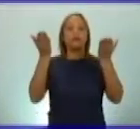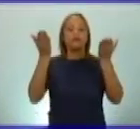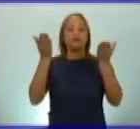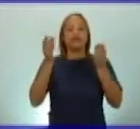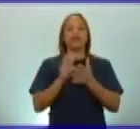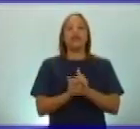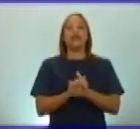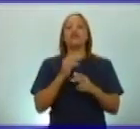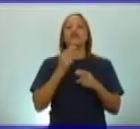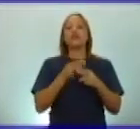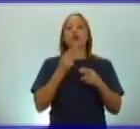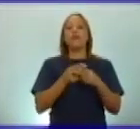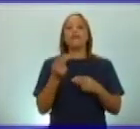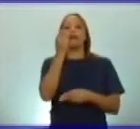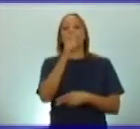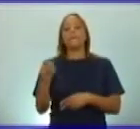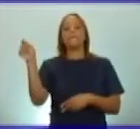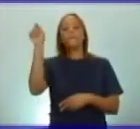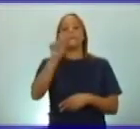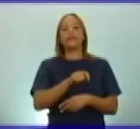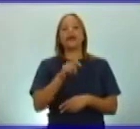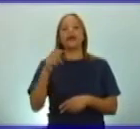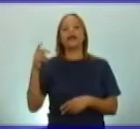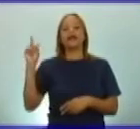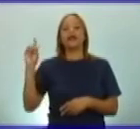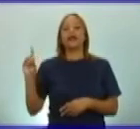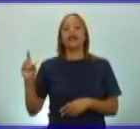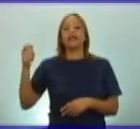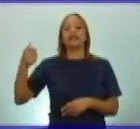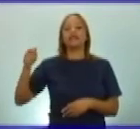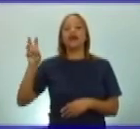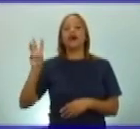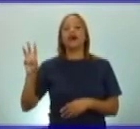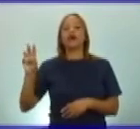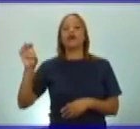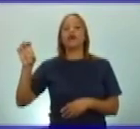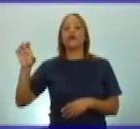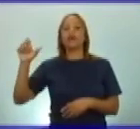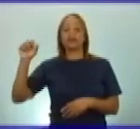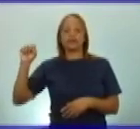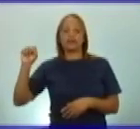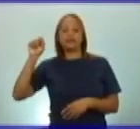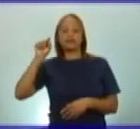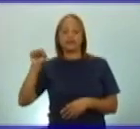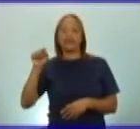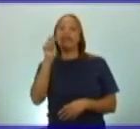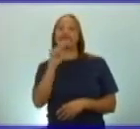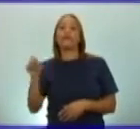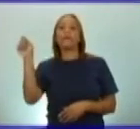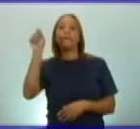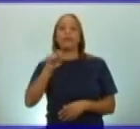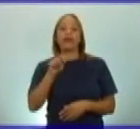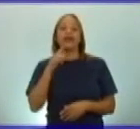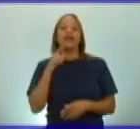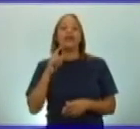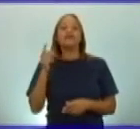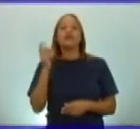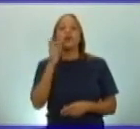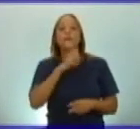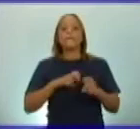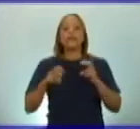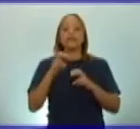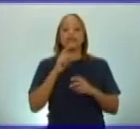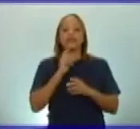Dice que en la página 52 del libro está este esquema, que es importante también que ustedes lo vean, que perseguía estos